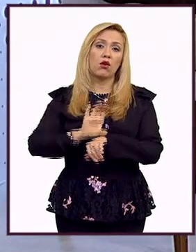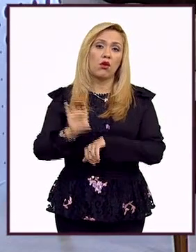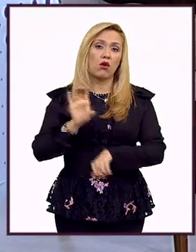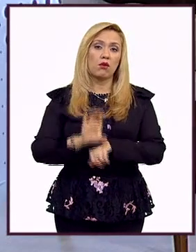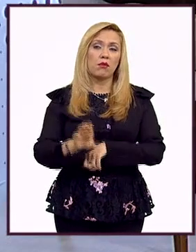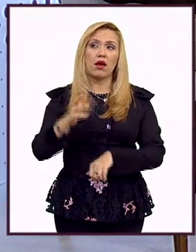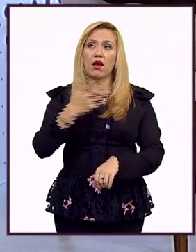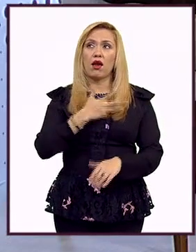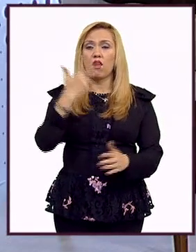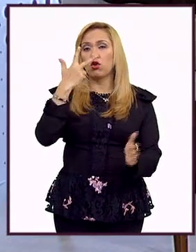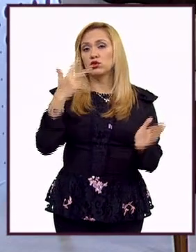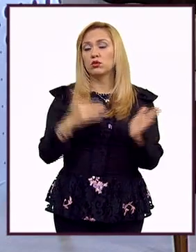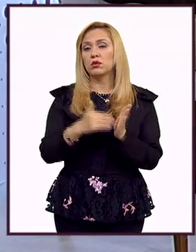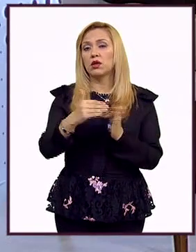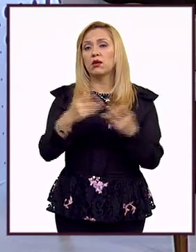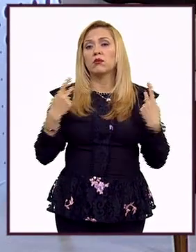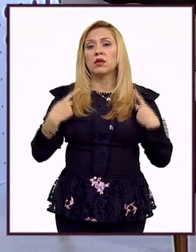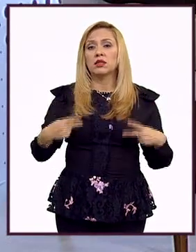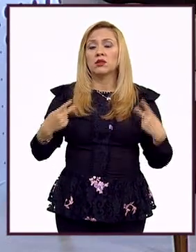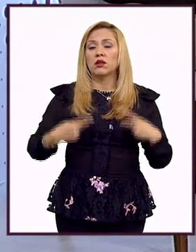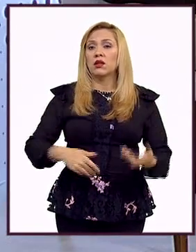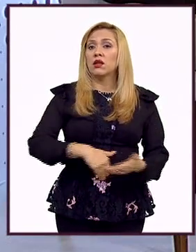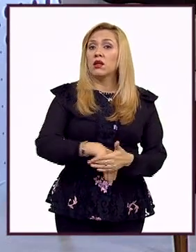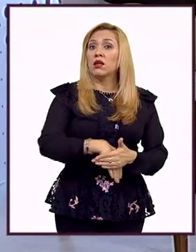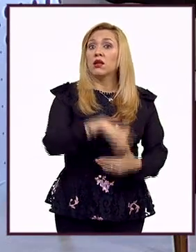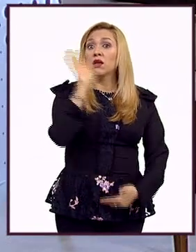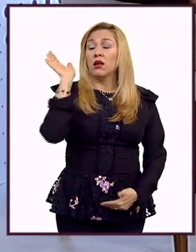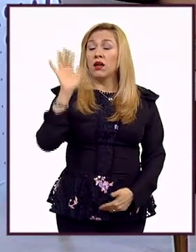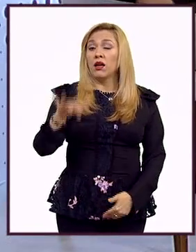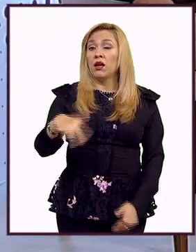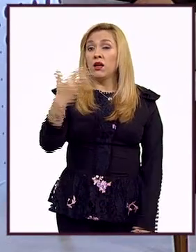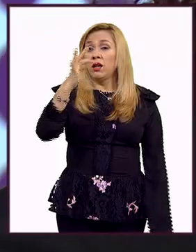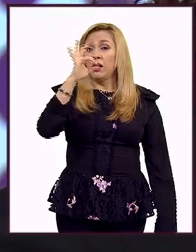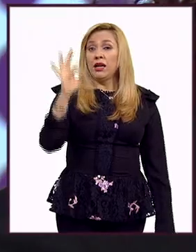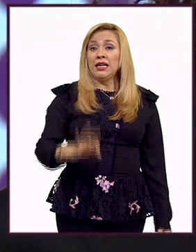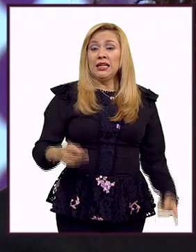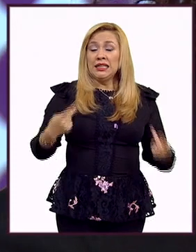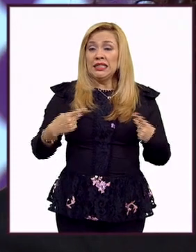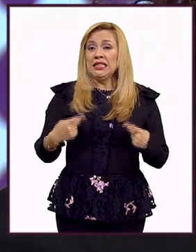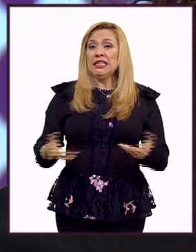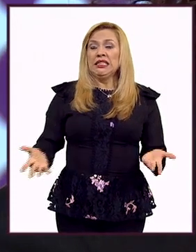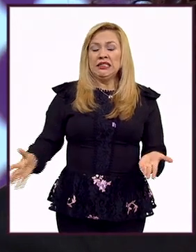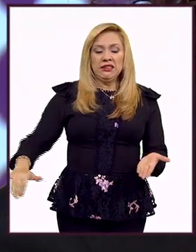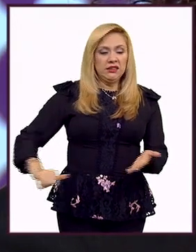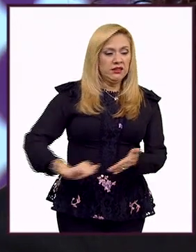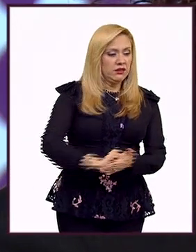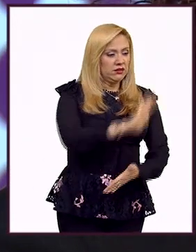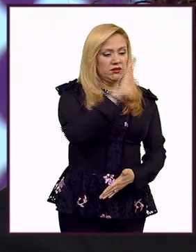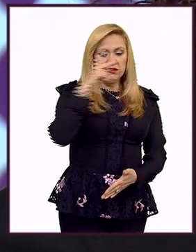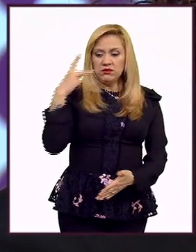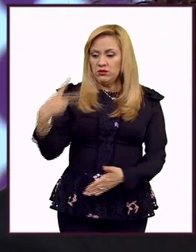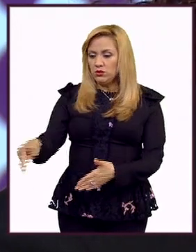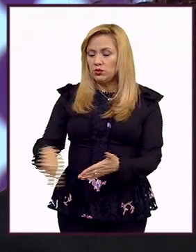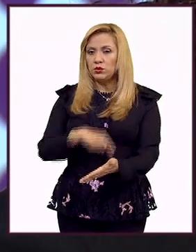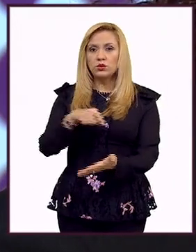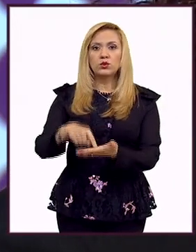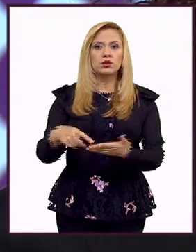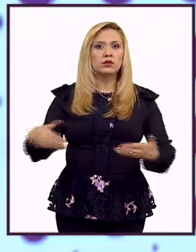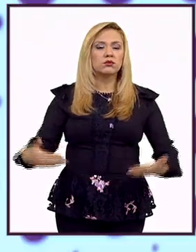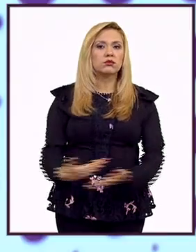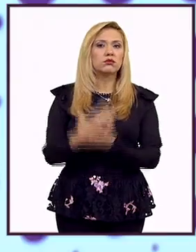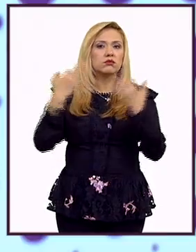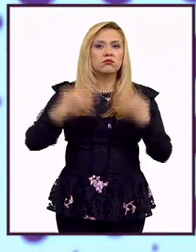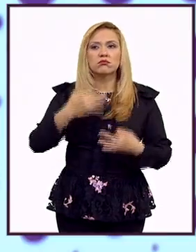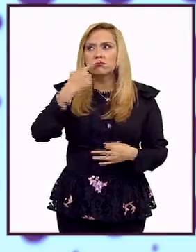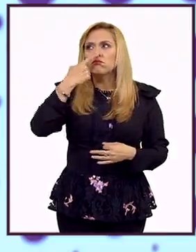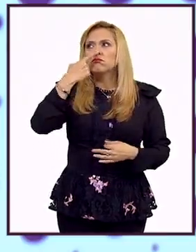de 8 millones de personas desplazadas, o sea, el 15% de nuestra población ha sido desplazada de sus hogares. Y, digamos,